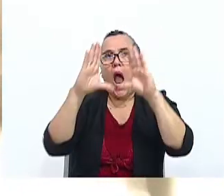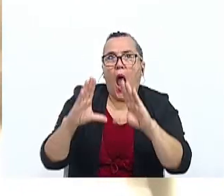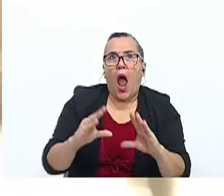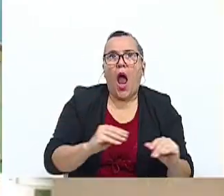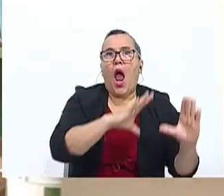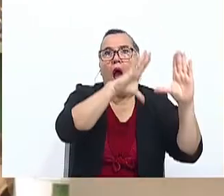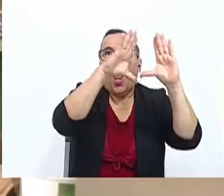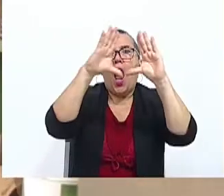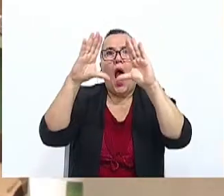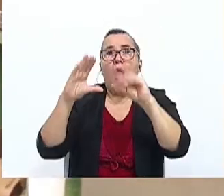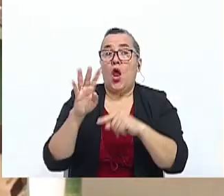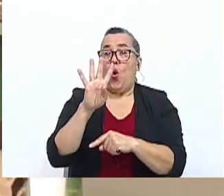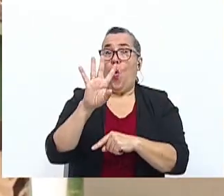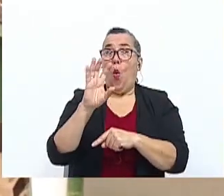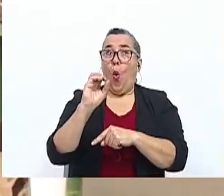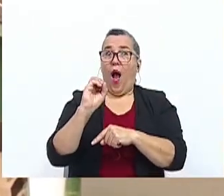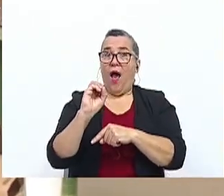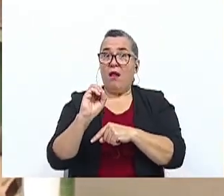contingente de 40 policías.